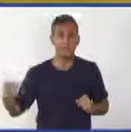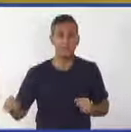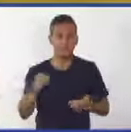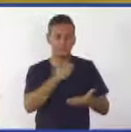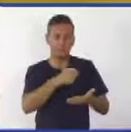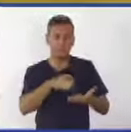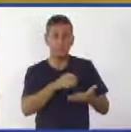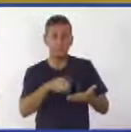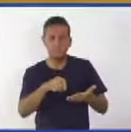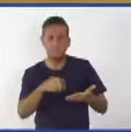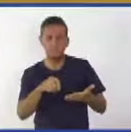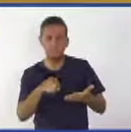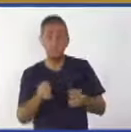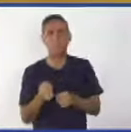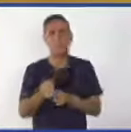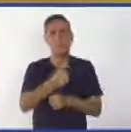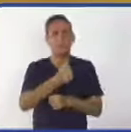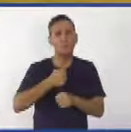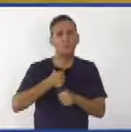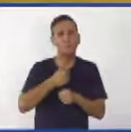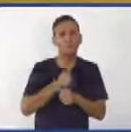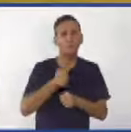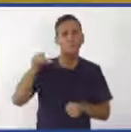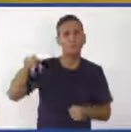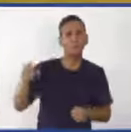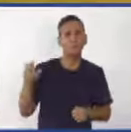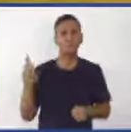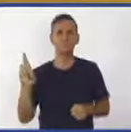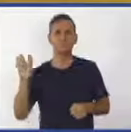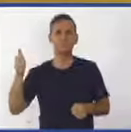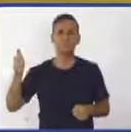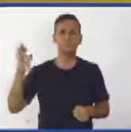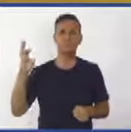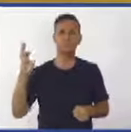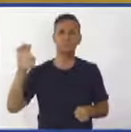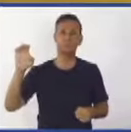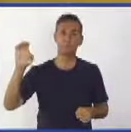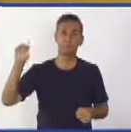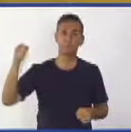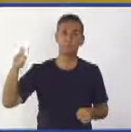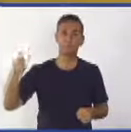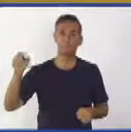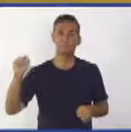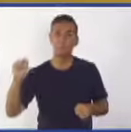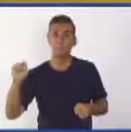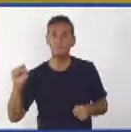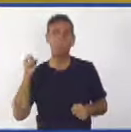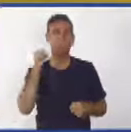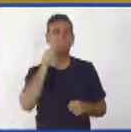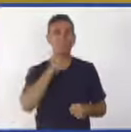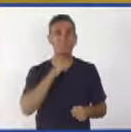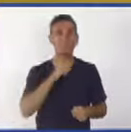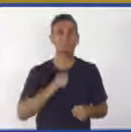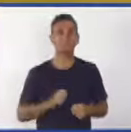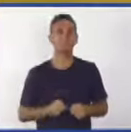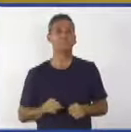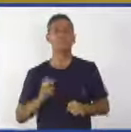grafemas además van a interpretar recursos expresivos que en el texto